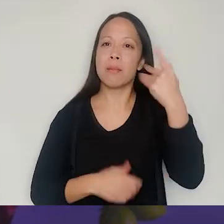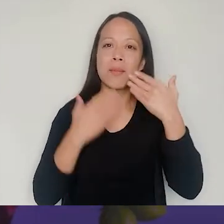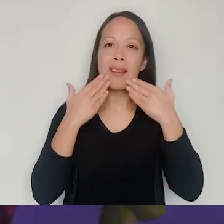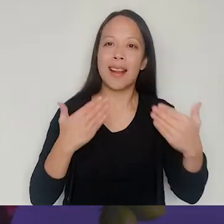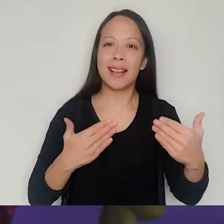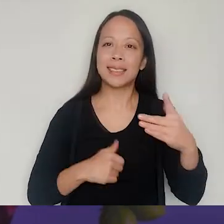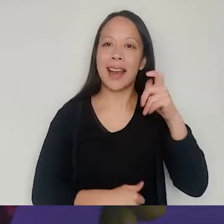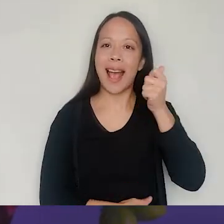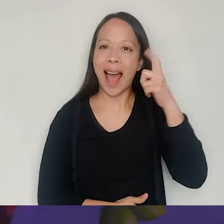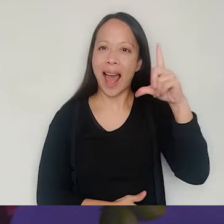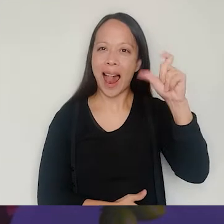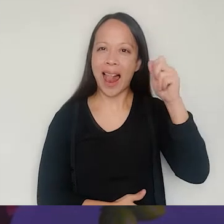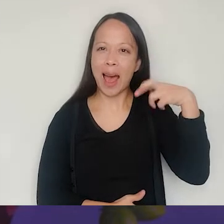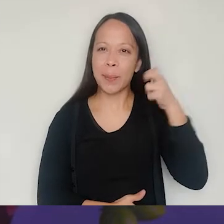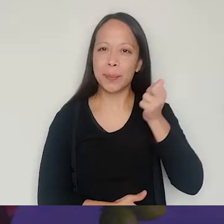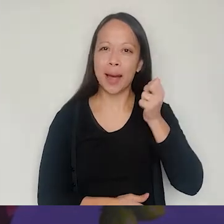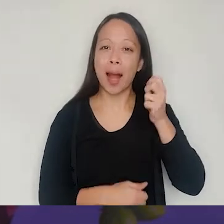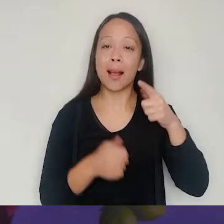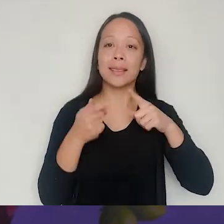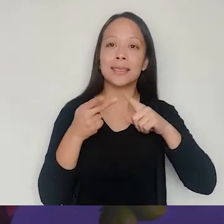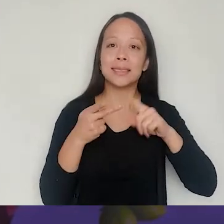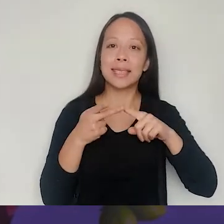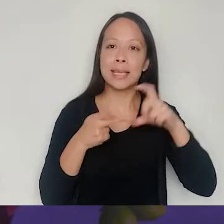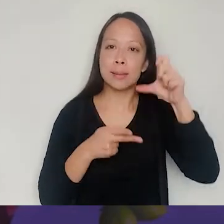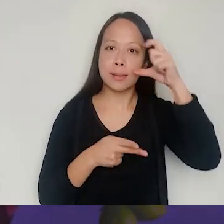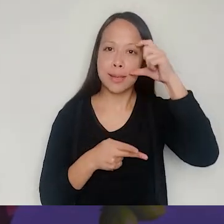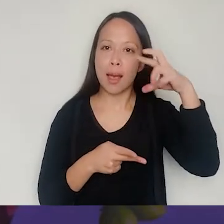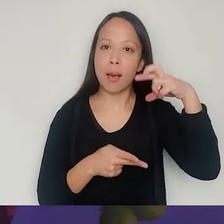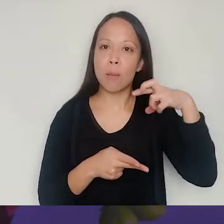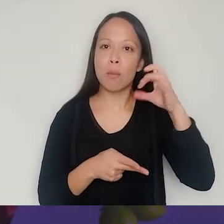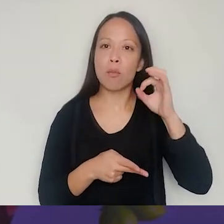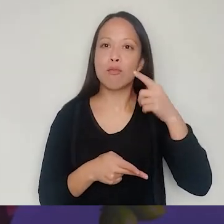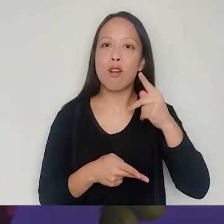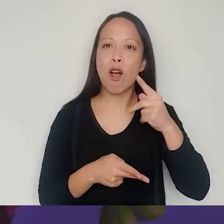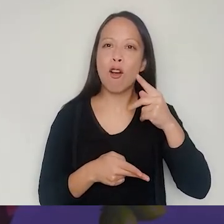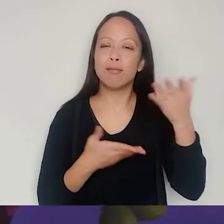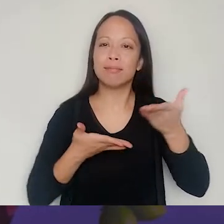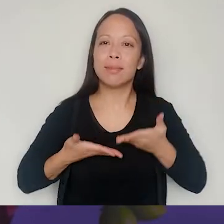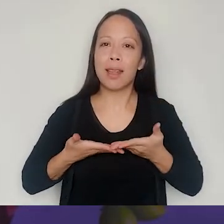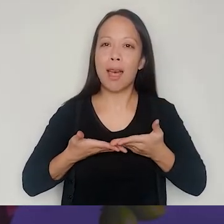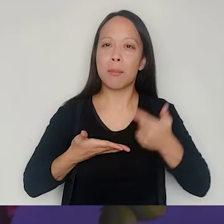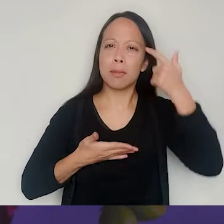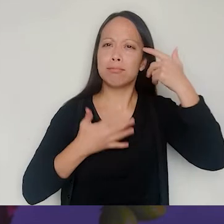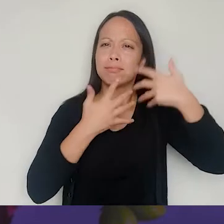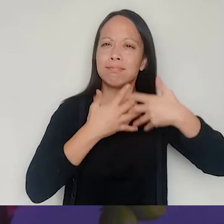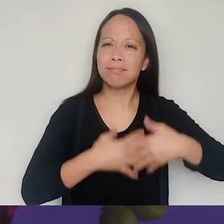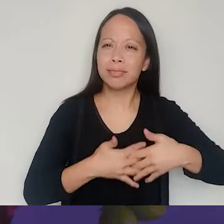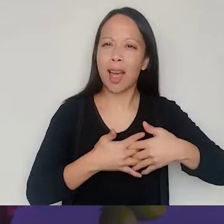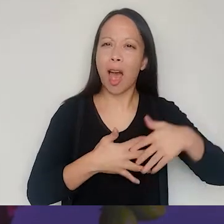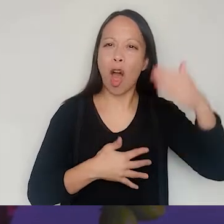por invitarme a formar parte de esta iniciativa para la sensibilización y el conocimiento de